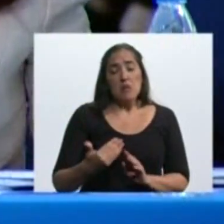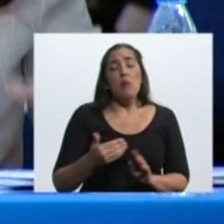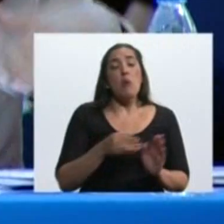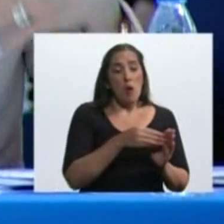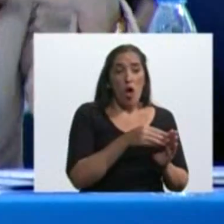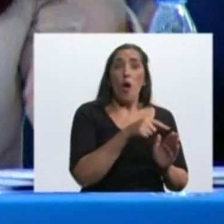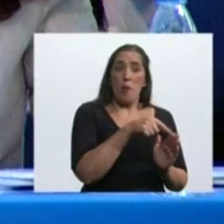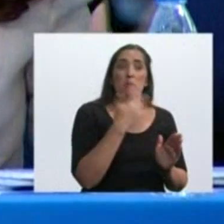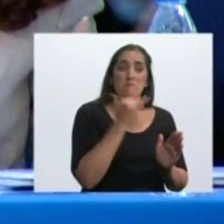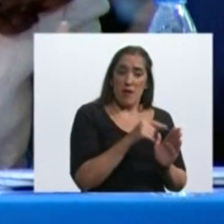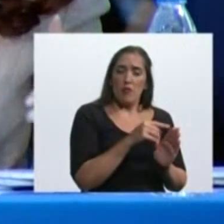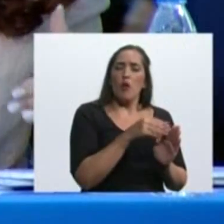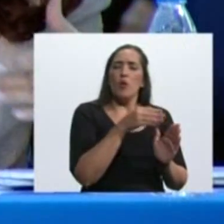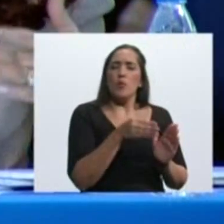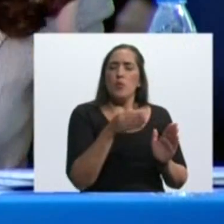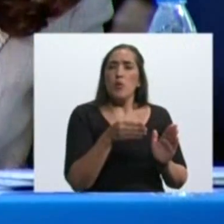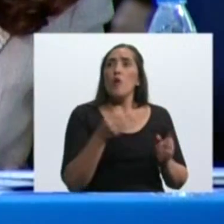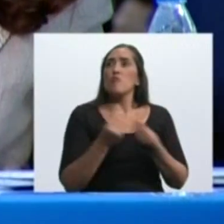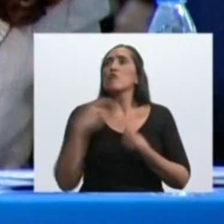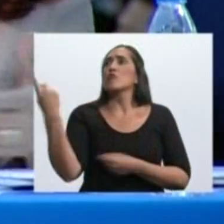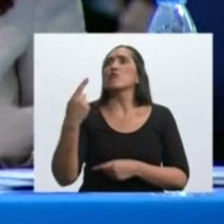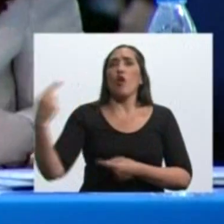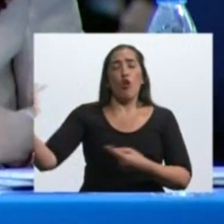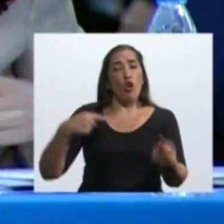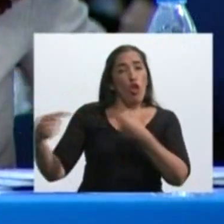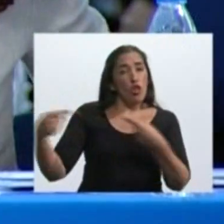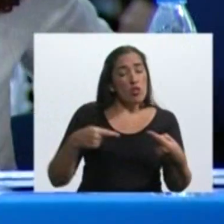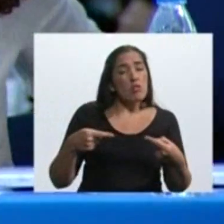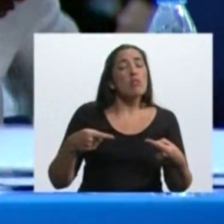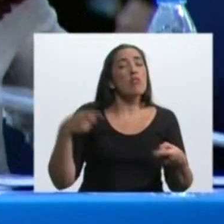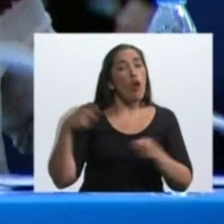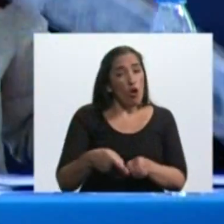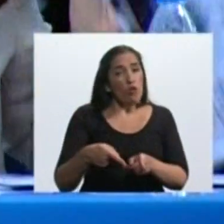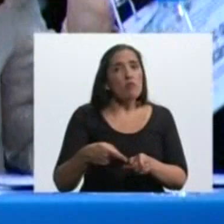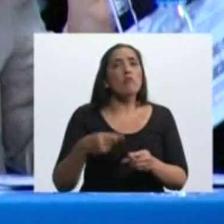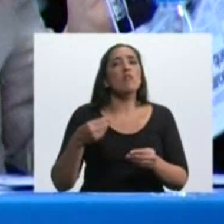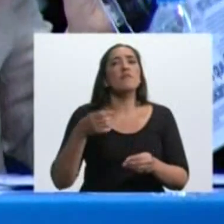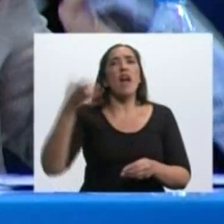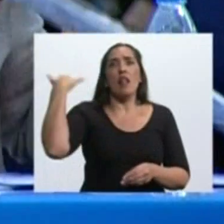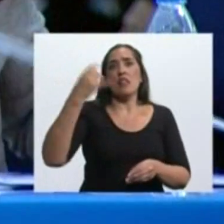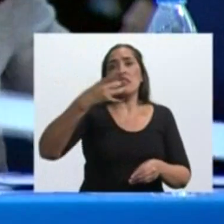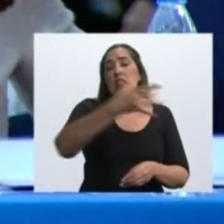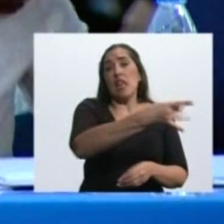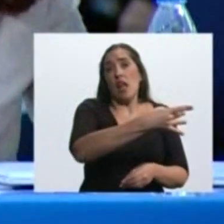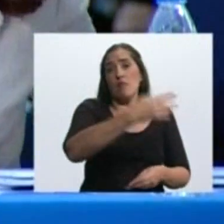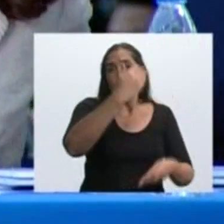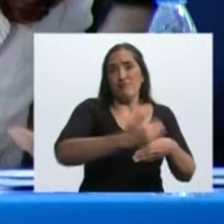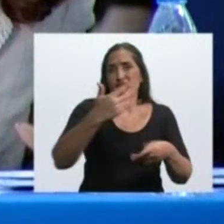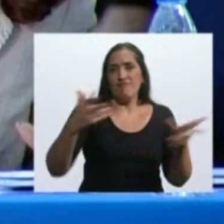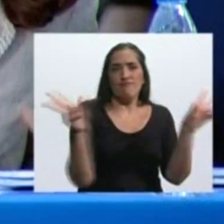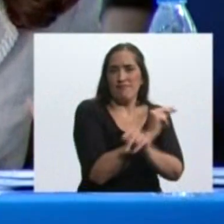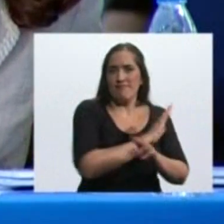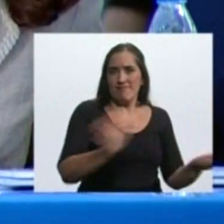después, cuando todo el mundo estaba en contra de esto y demás, bueno, quienes habían cerrado todos los ferrocarriles